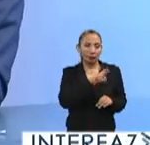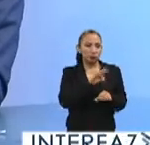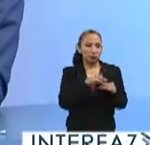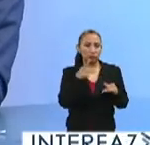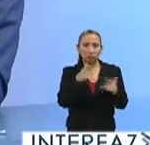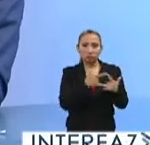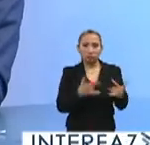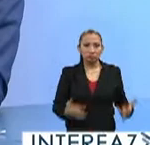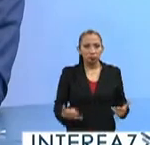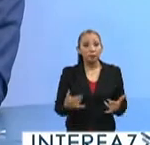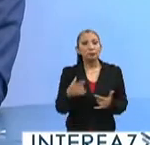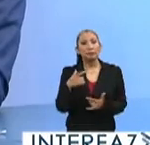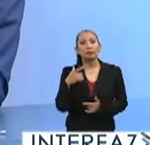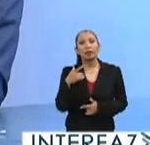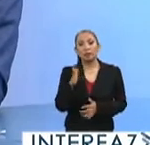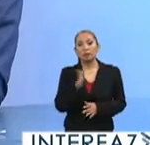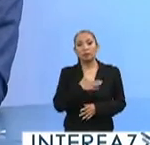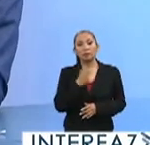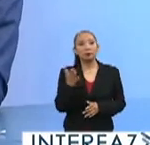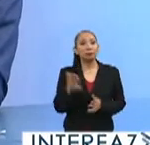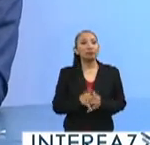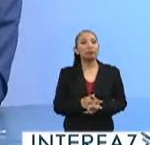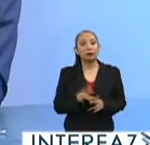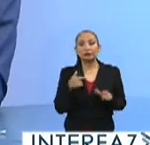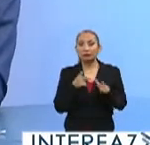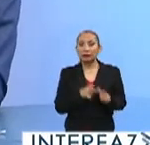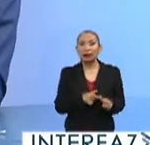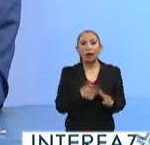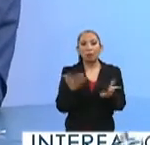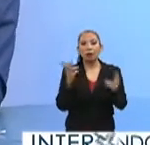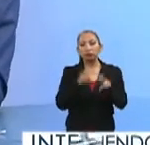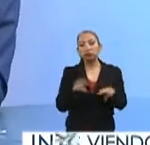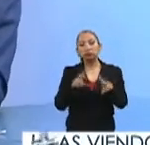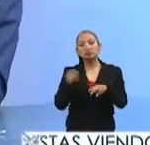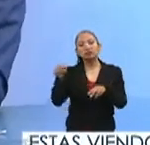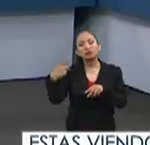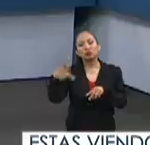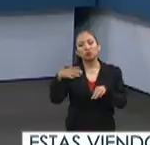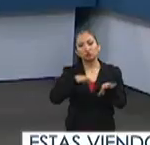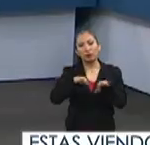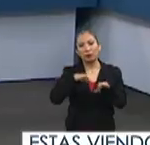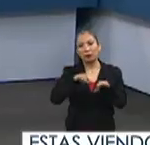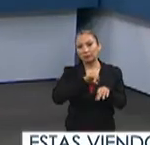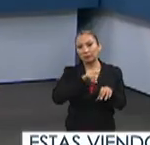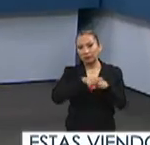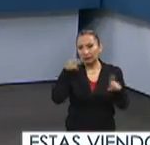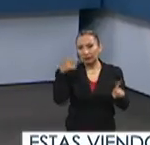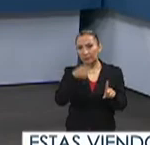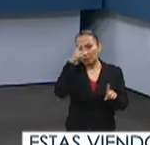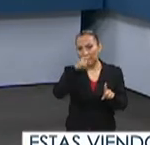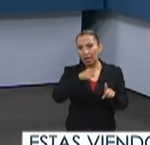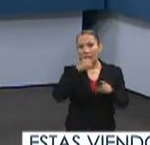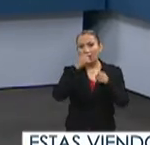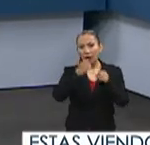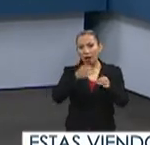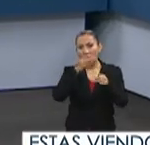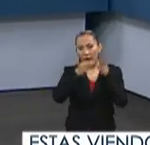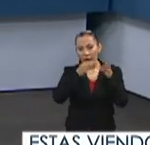toda su trayectoria, y bueno, pues seguiremos analizando este trabajo que has hecho especial para la